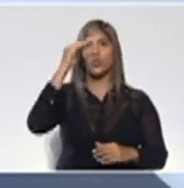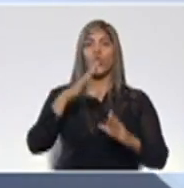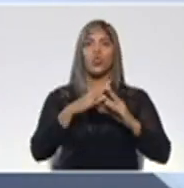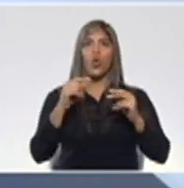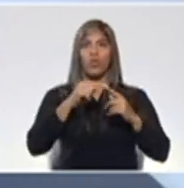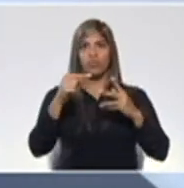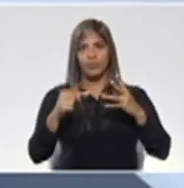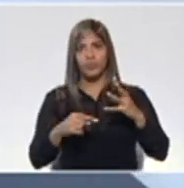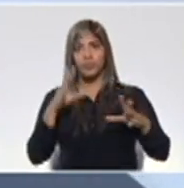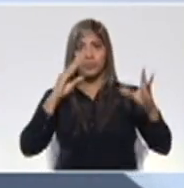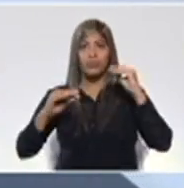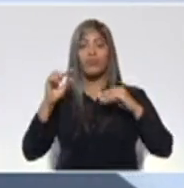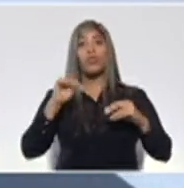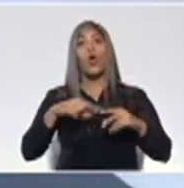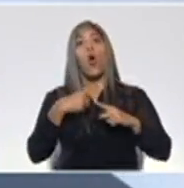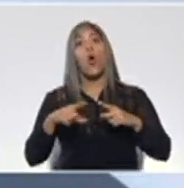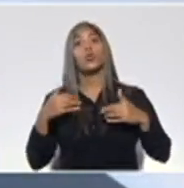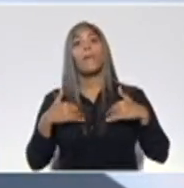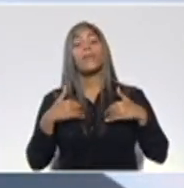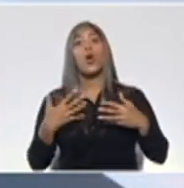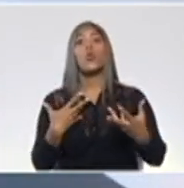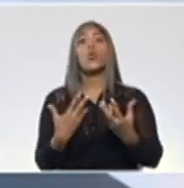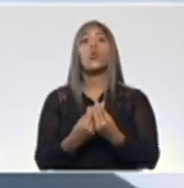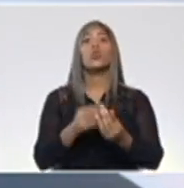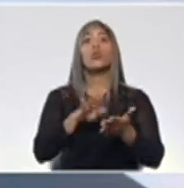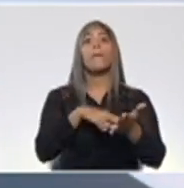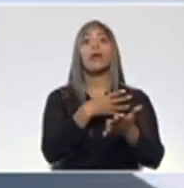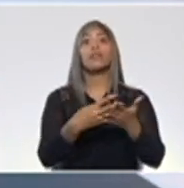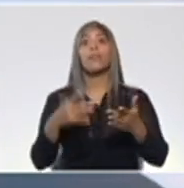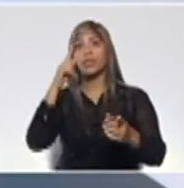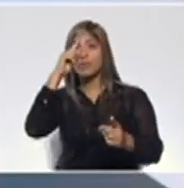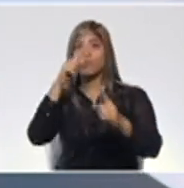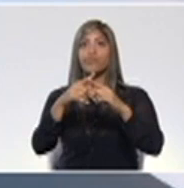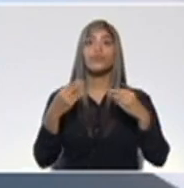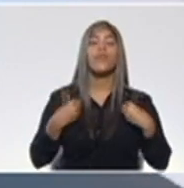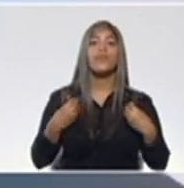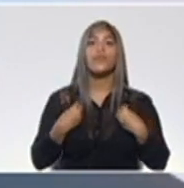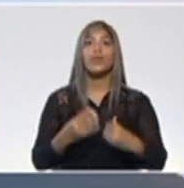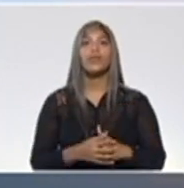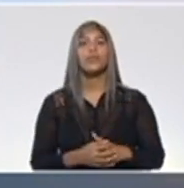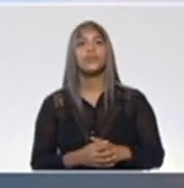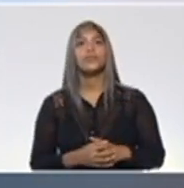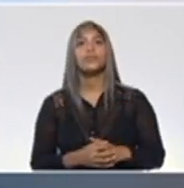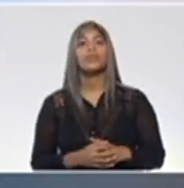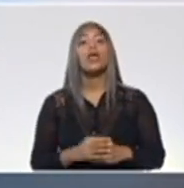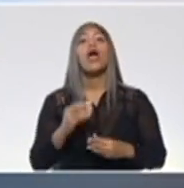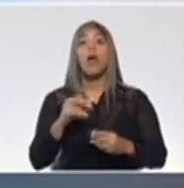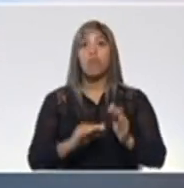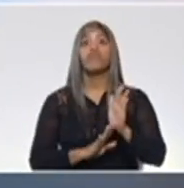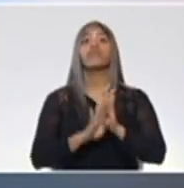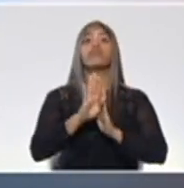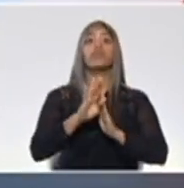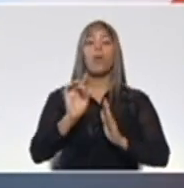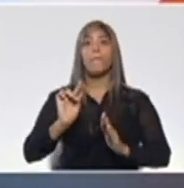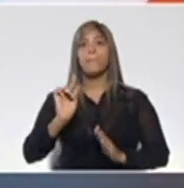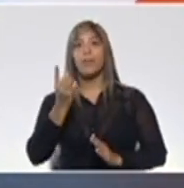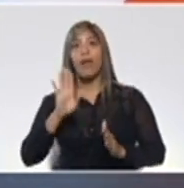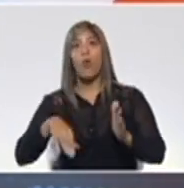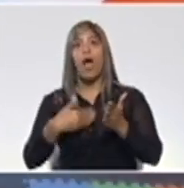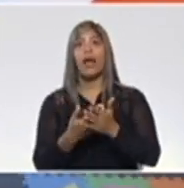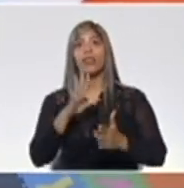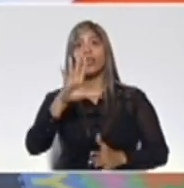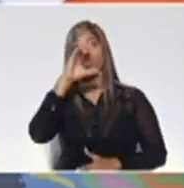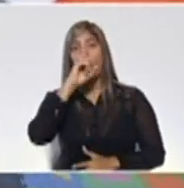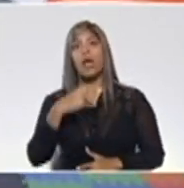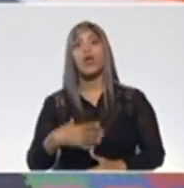formación. Otro miércoles que juntos hicimos de matemática para la vida. De esa manera pudimos avanzar muchísimo desde primero hasta